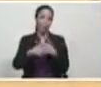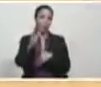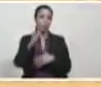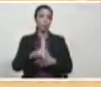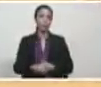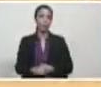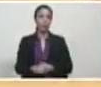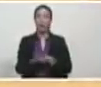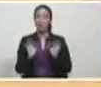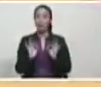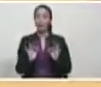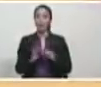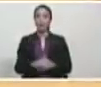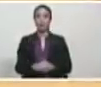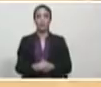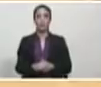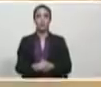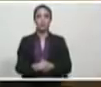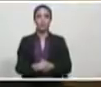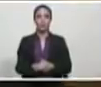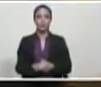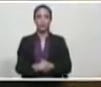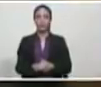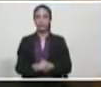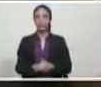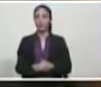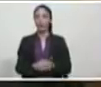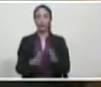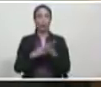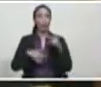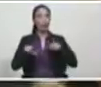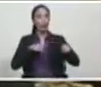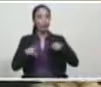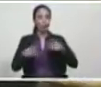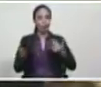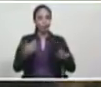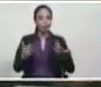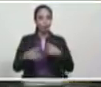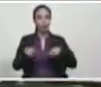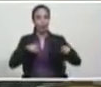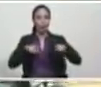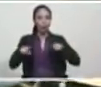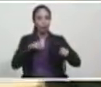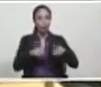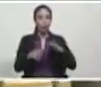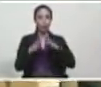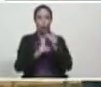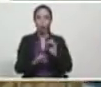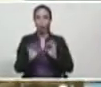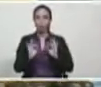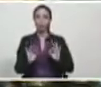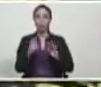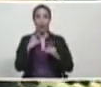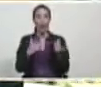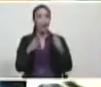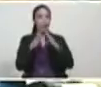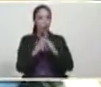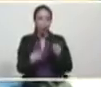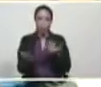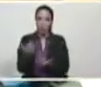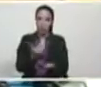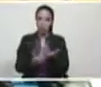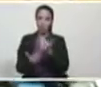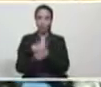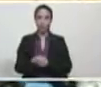de manera efectiva, nos están dando, bajo el control de Yutón China, un recurso operativo líquido para